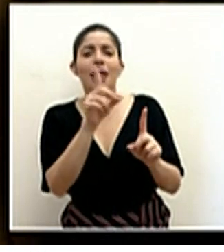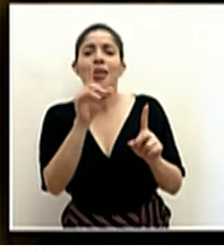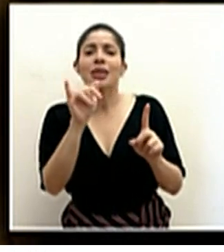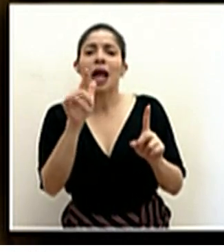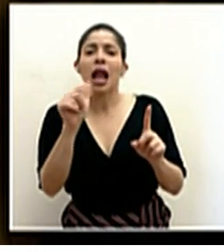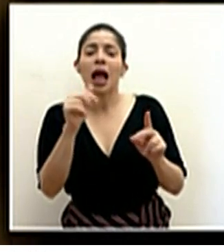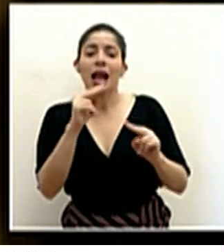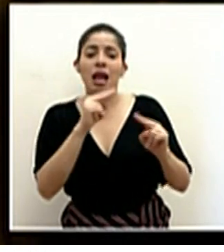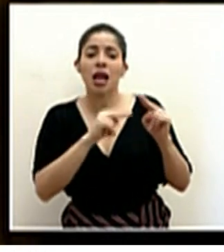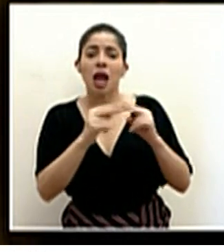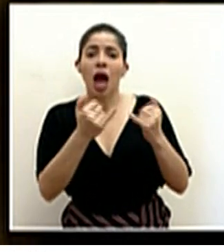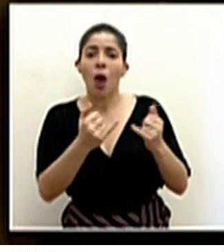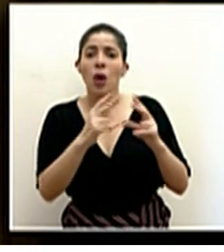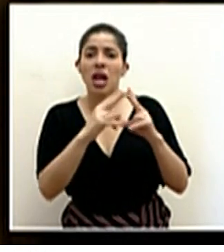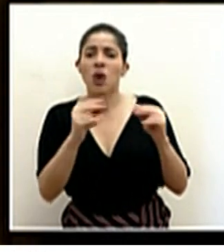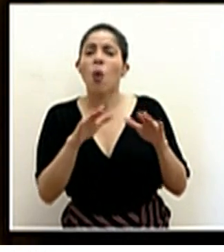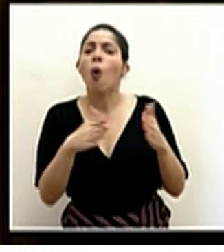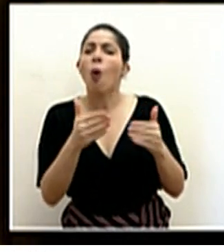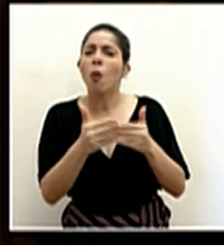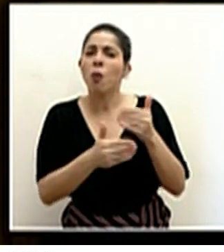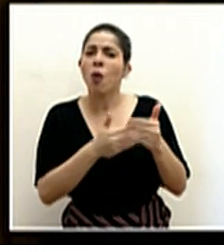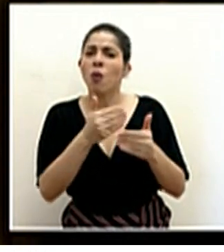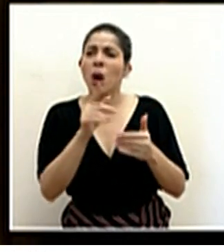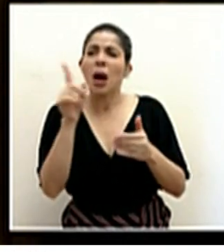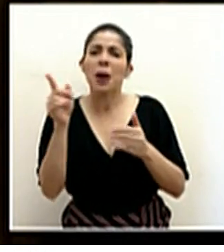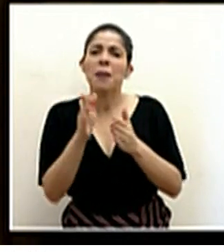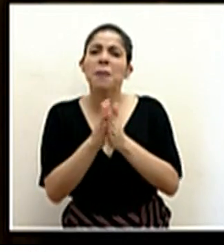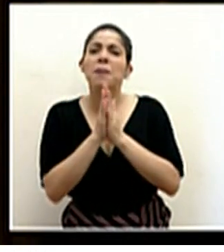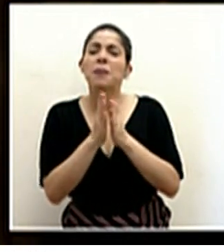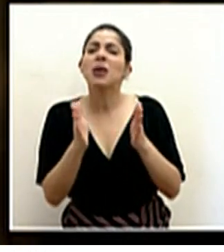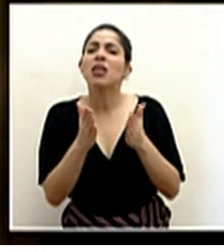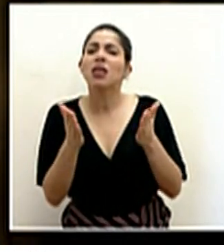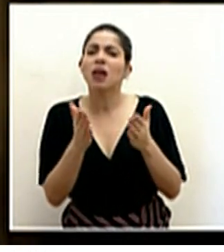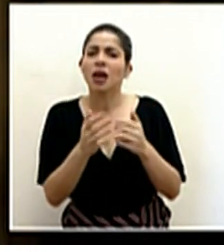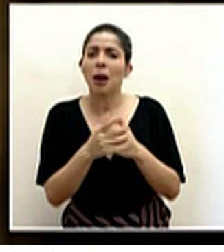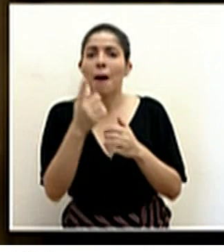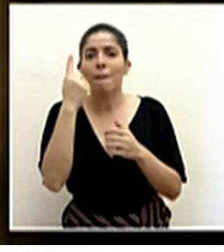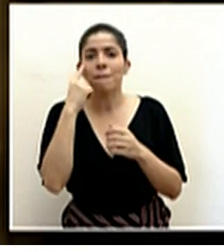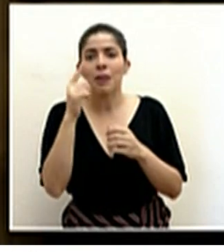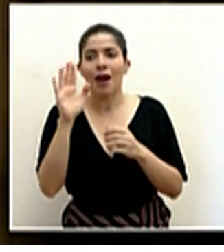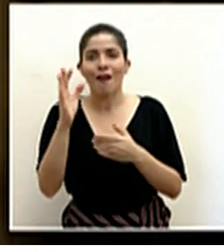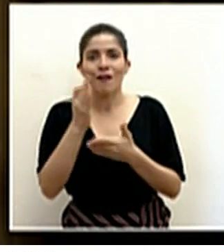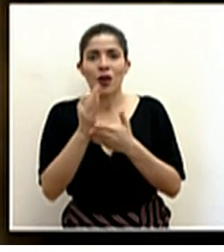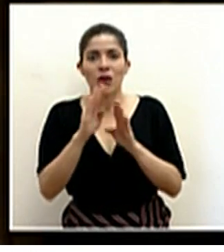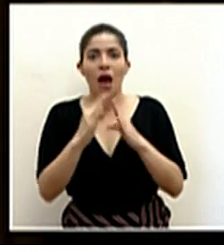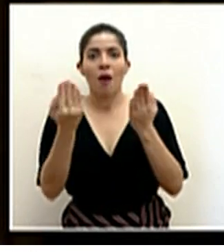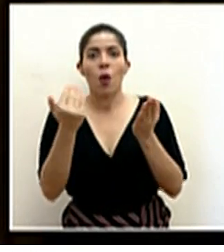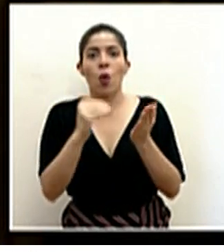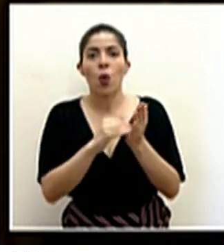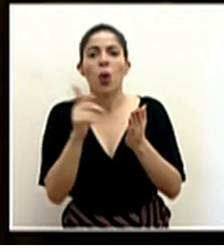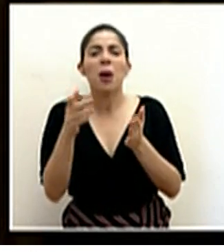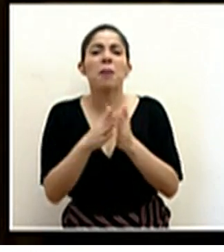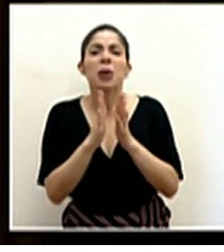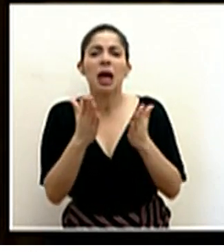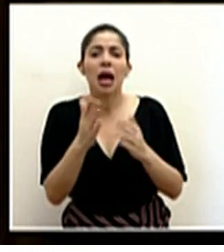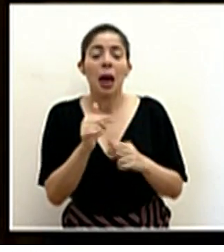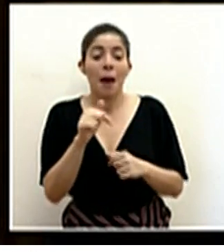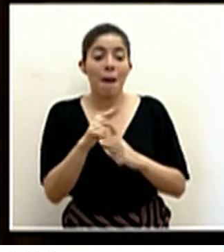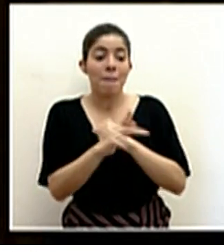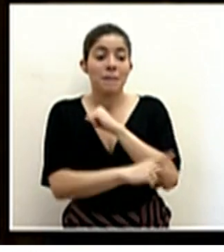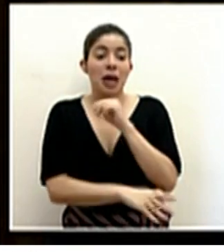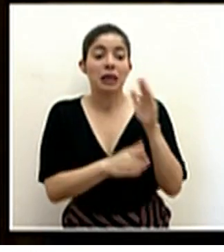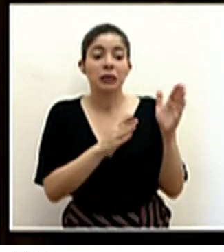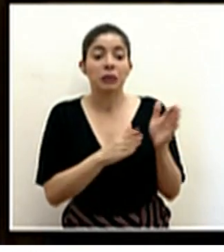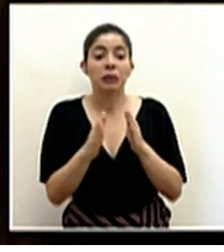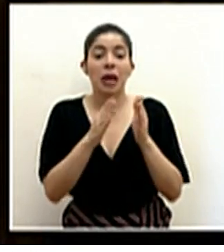está la negociación en este momento con Nicaragua? ¿Qué nos están pidiendo ellos para que se reabra la frontera? ¿Y cuál es el plan B del país en caso de que